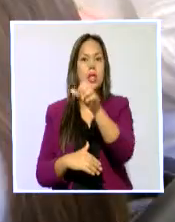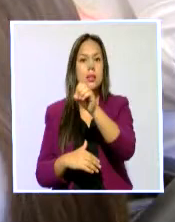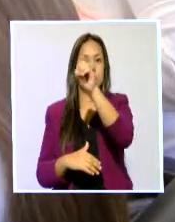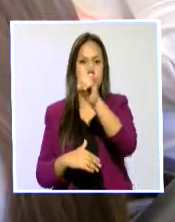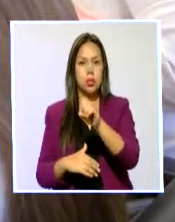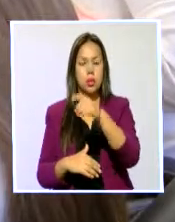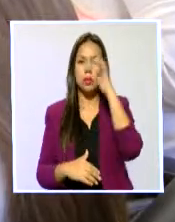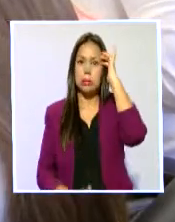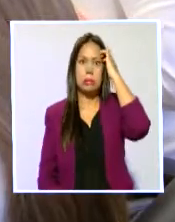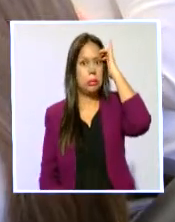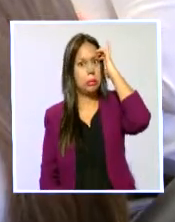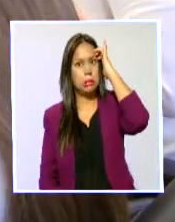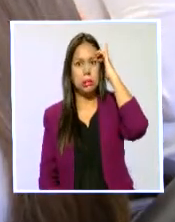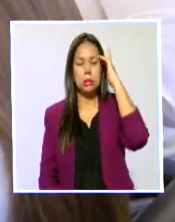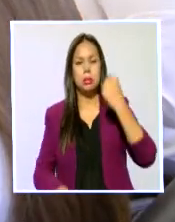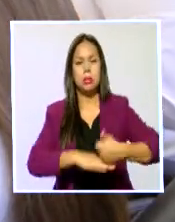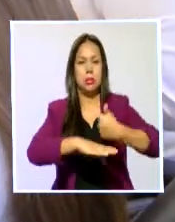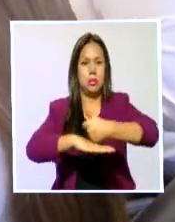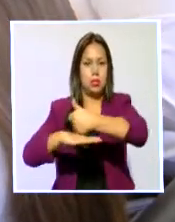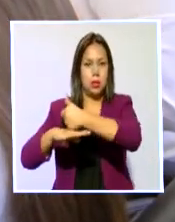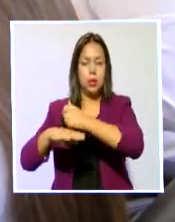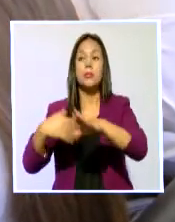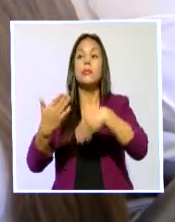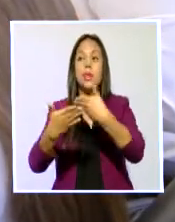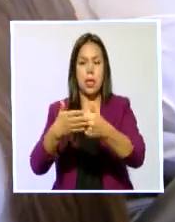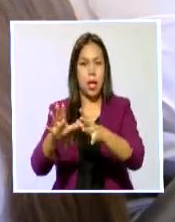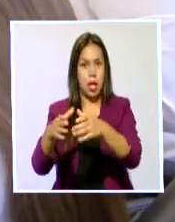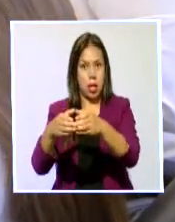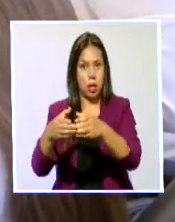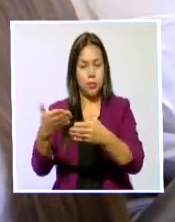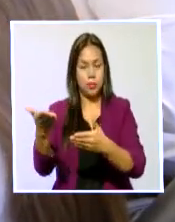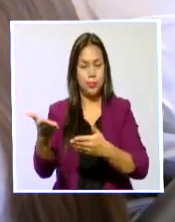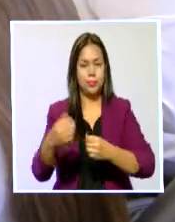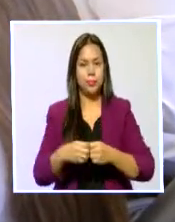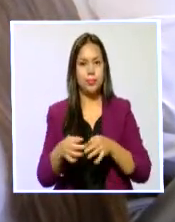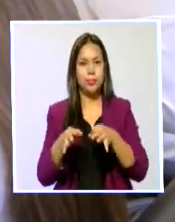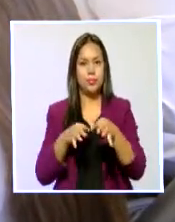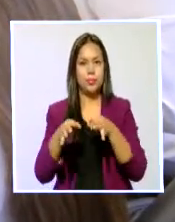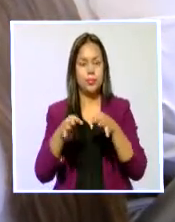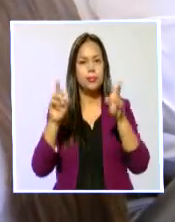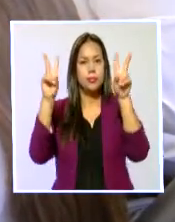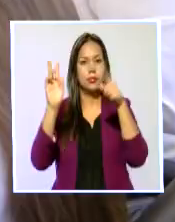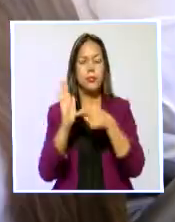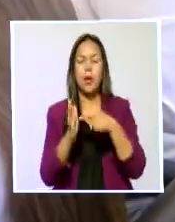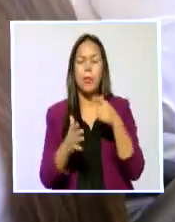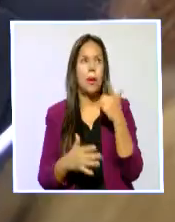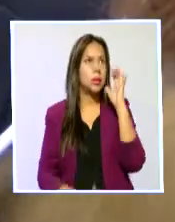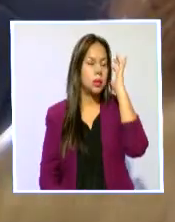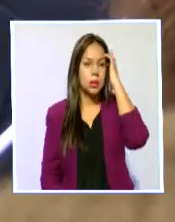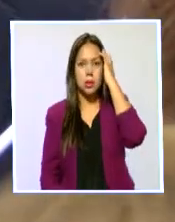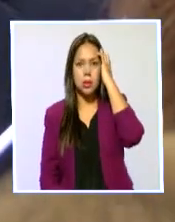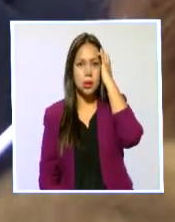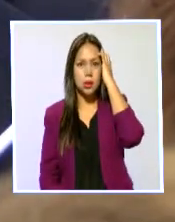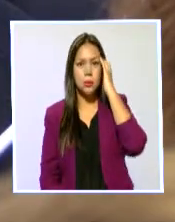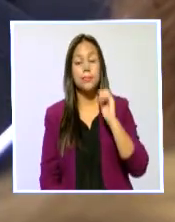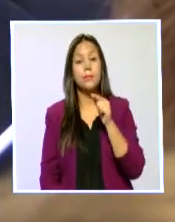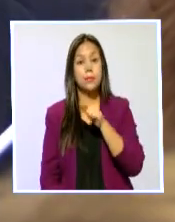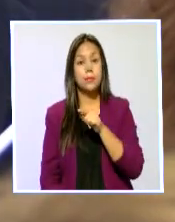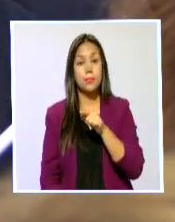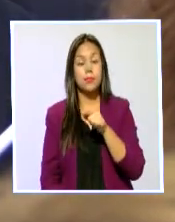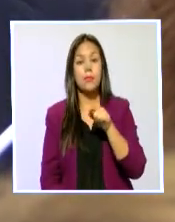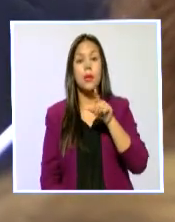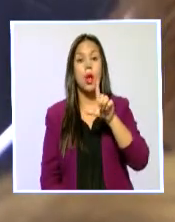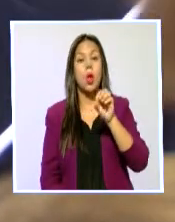a sus autoridades, quienes asistieron a la Comisión de Educación de la Asamblea Nacional, para argumentar su preocupación. Miriam Félix